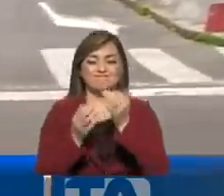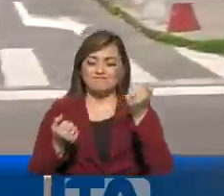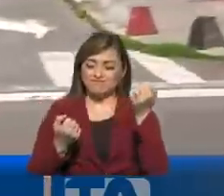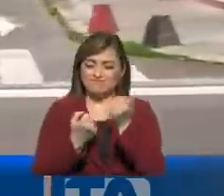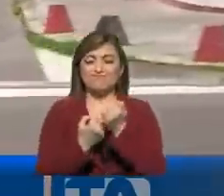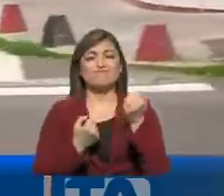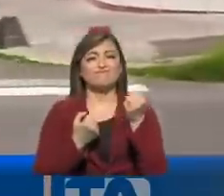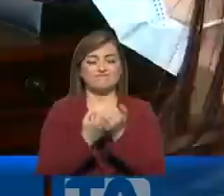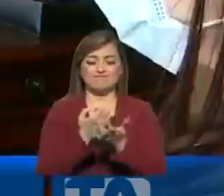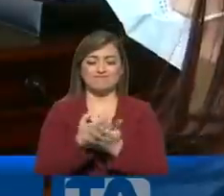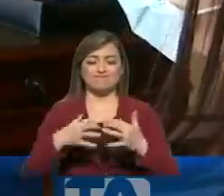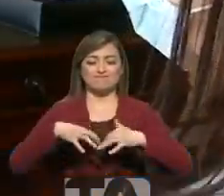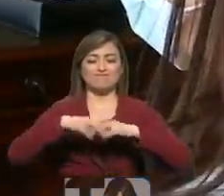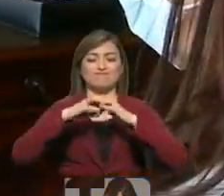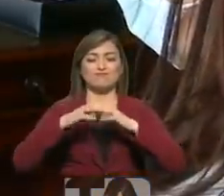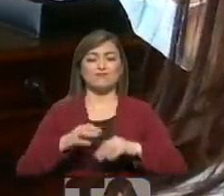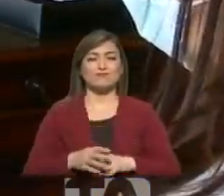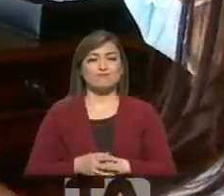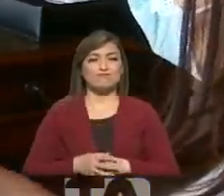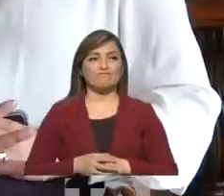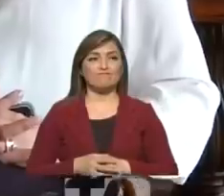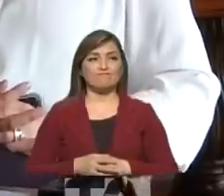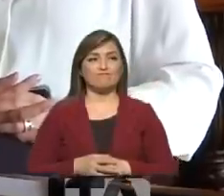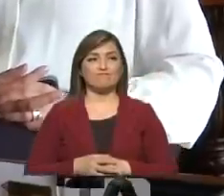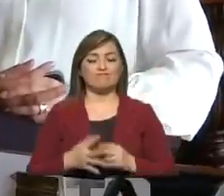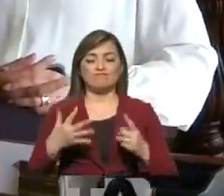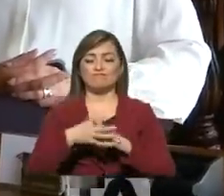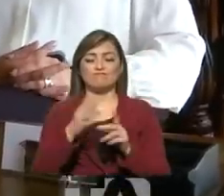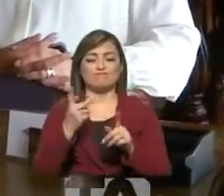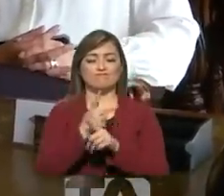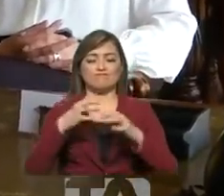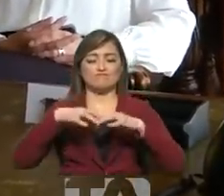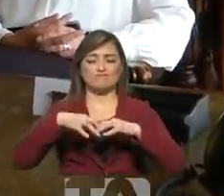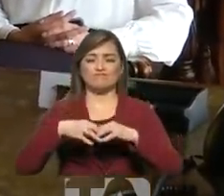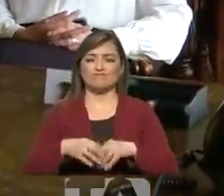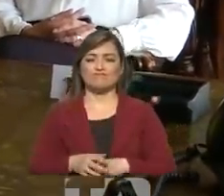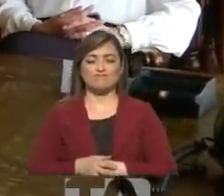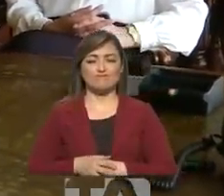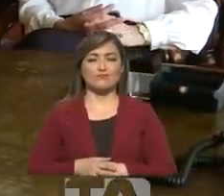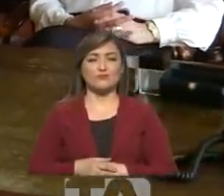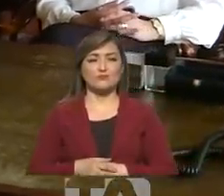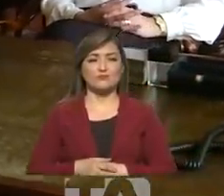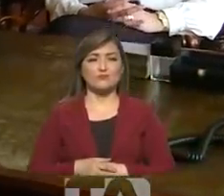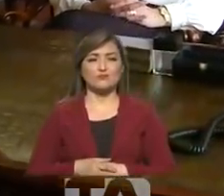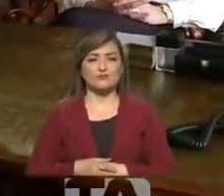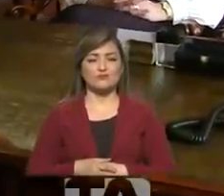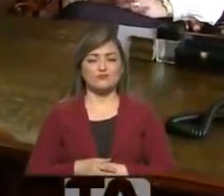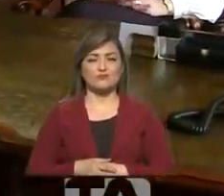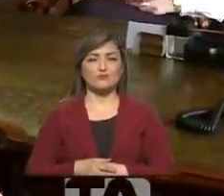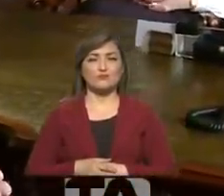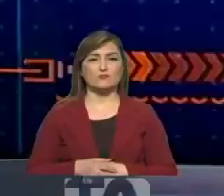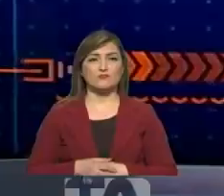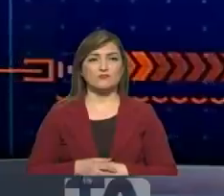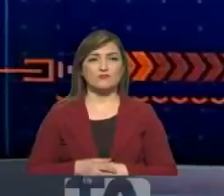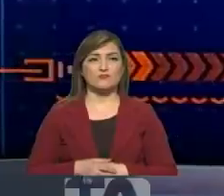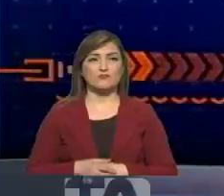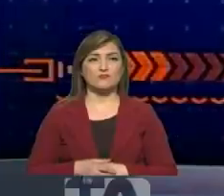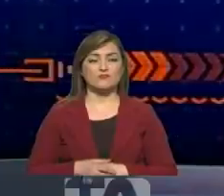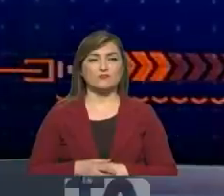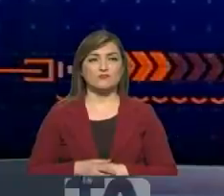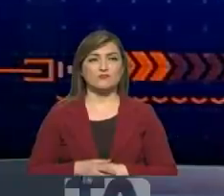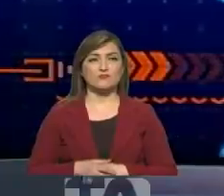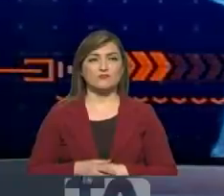apoyo para reactivar la economía y evitar que la situación empeore. En Quito, María Gracia Acosta, 24 horas. ¿Dónde